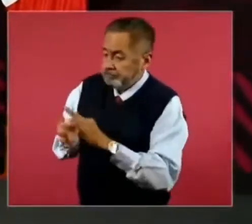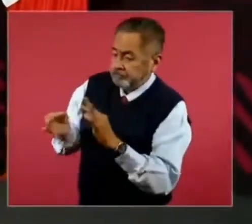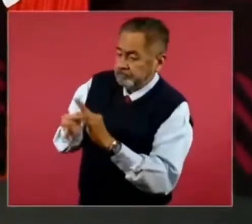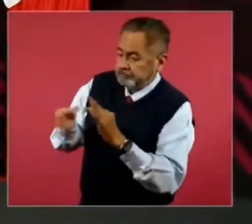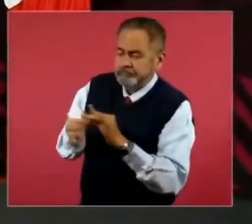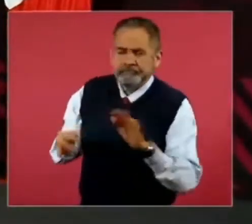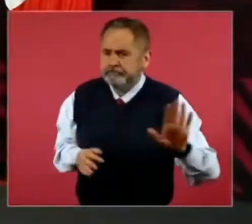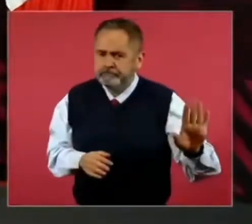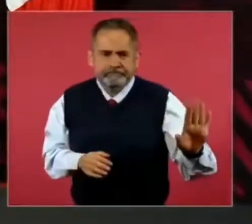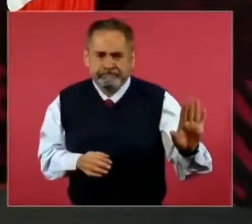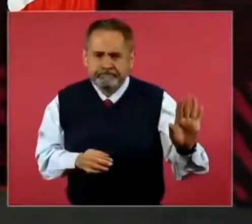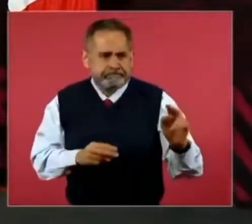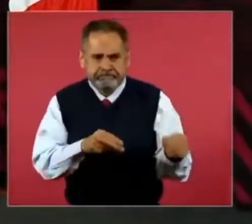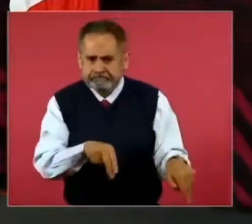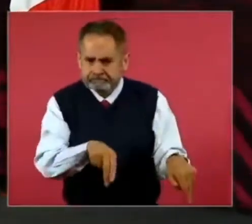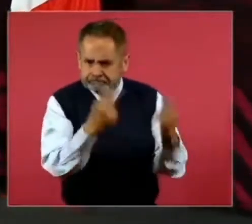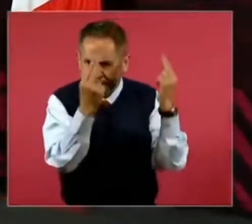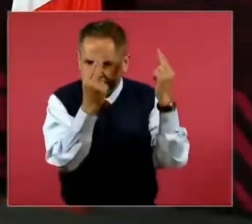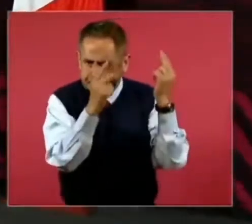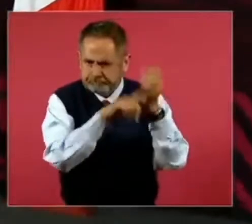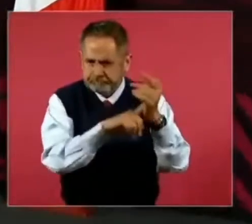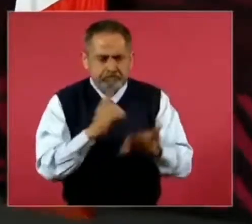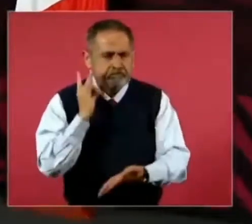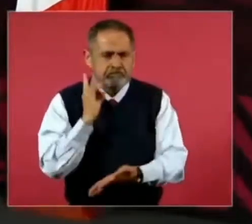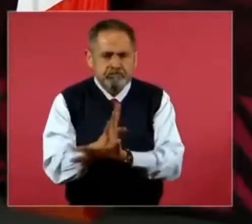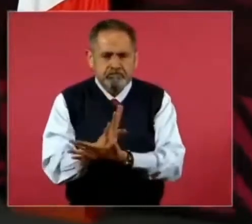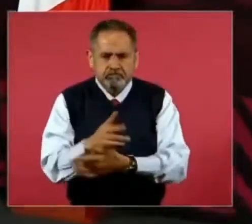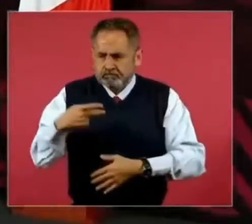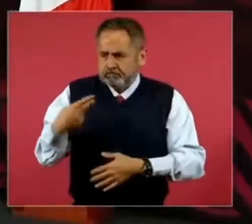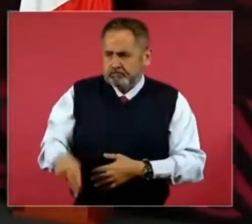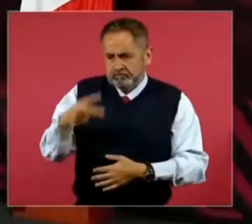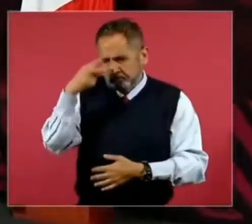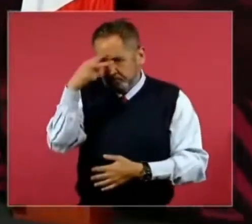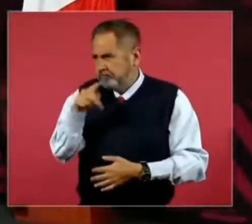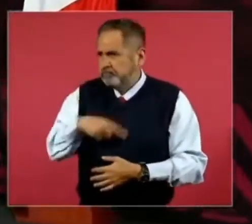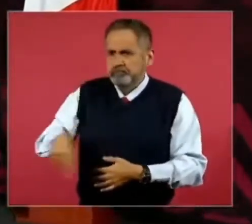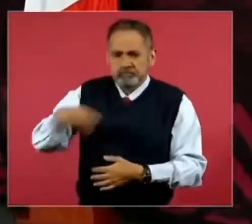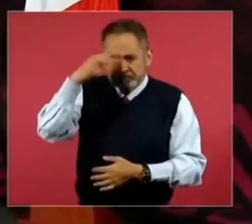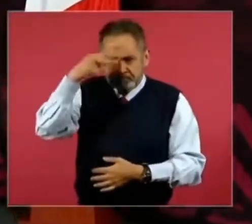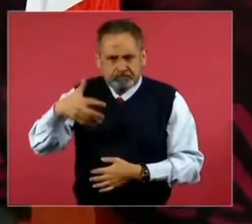a tratar asuntos que solo corresponden a los mexicanos.